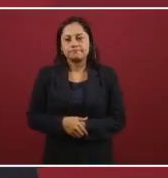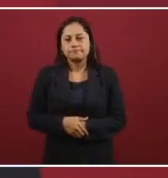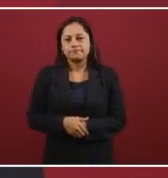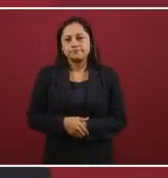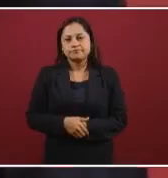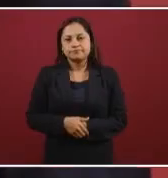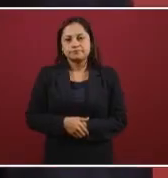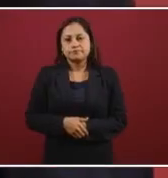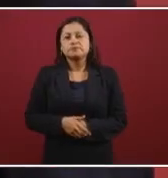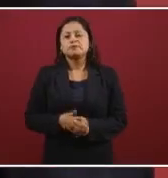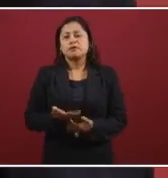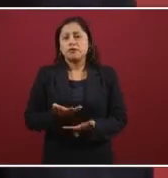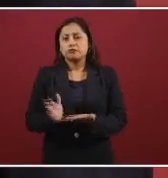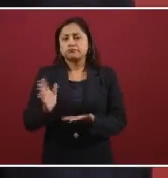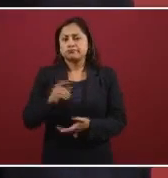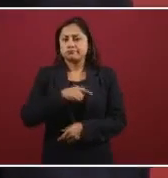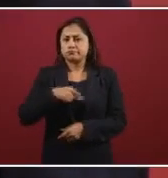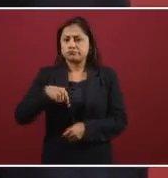actuar